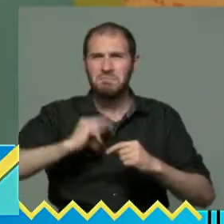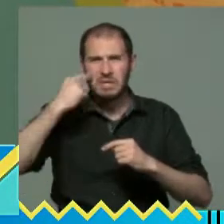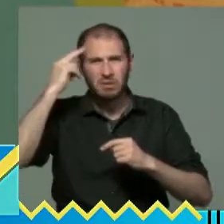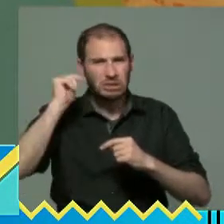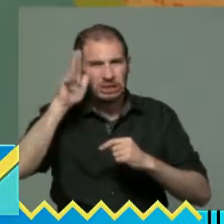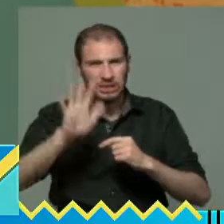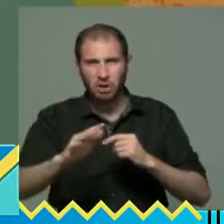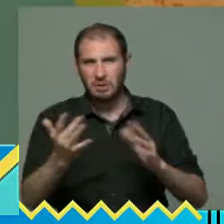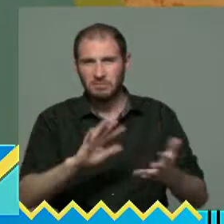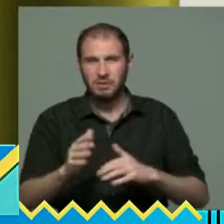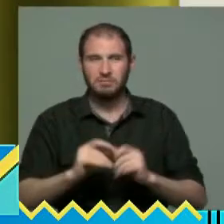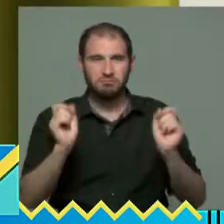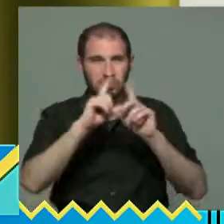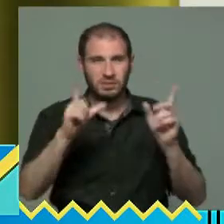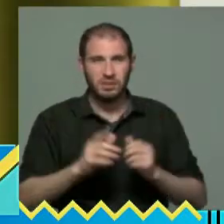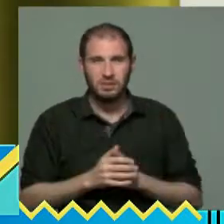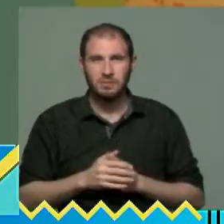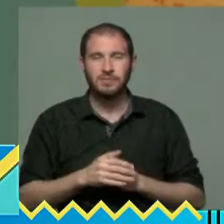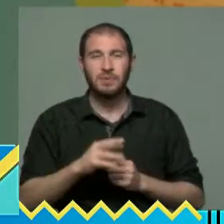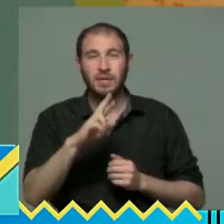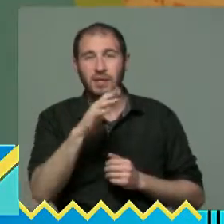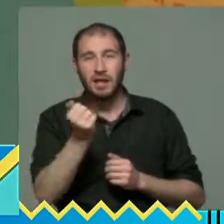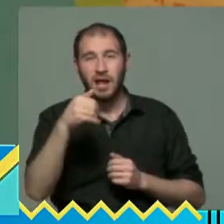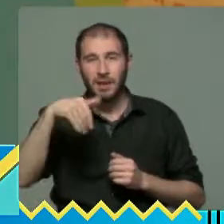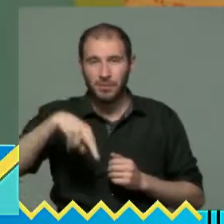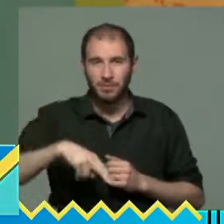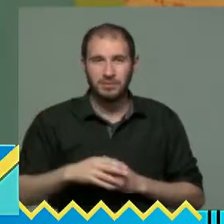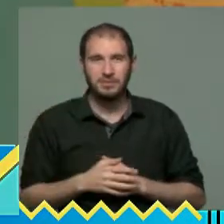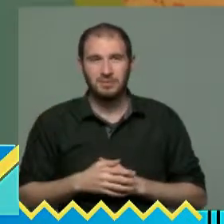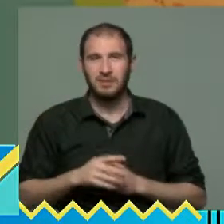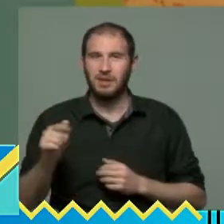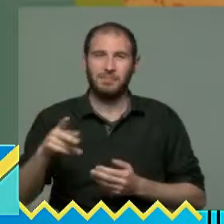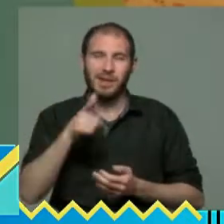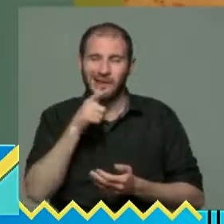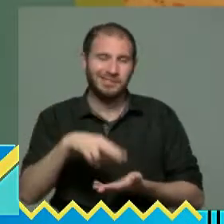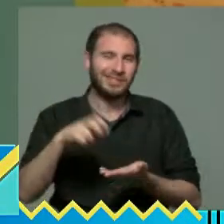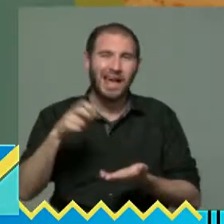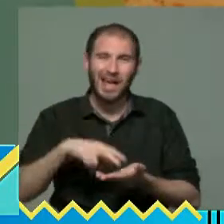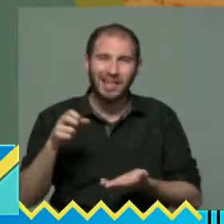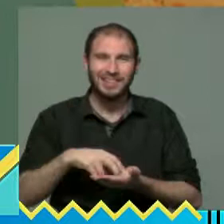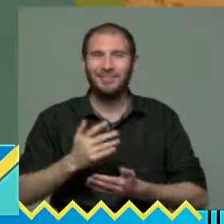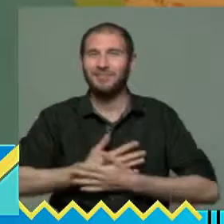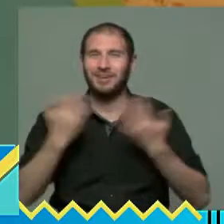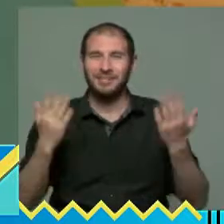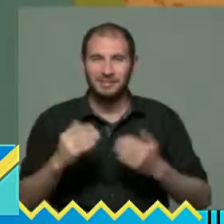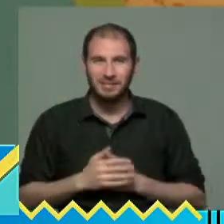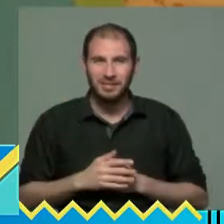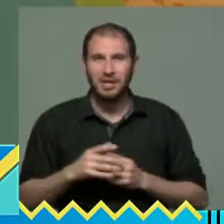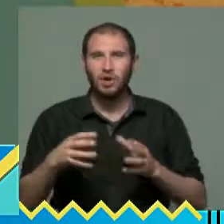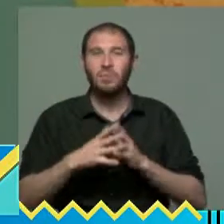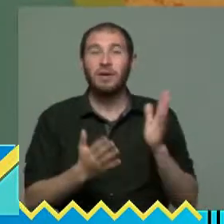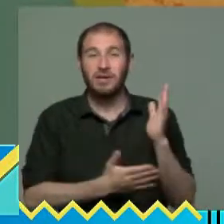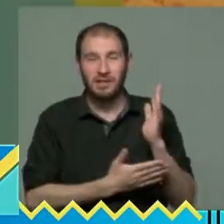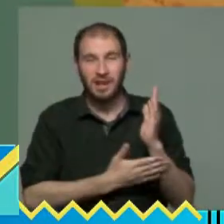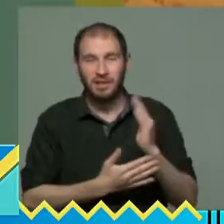sea, es impresionante. Bien, en cuanto y que Ramón tiene que estar saltando en una pata de alegría. Y la niña de la izquierda, si